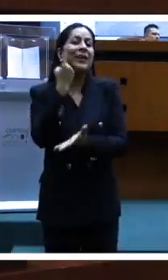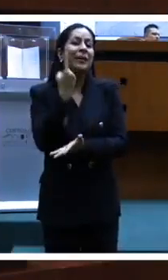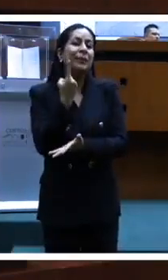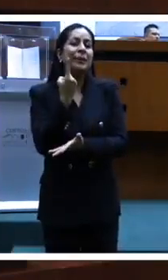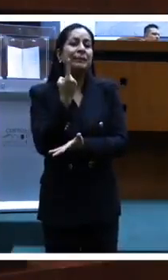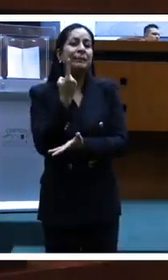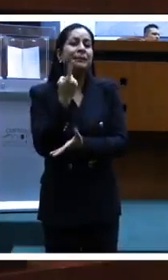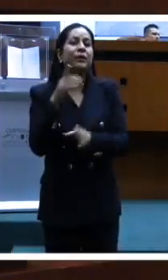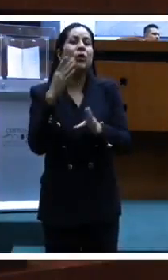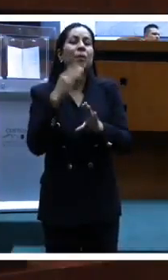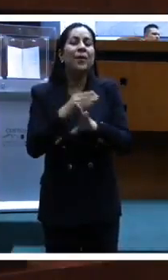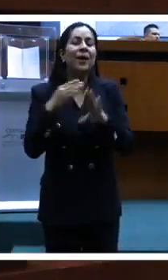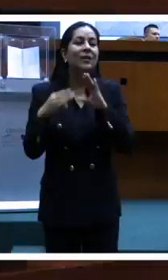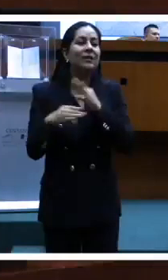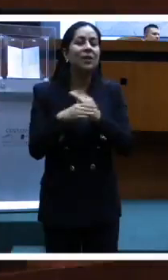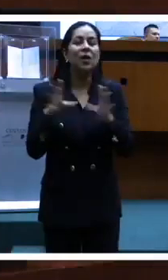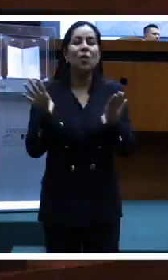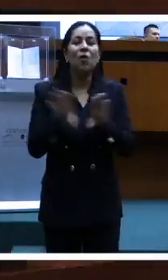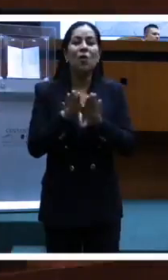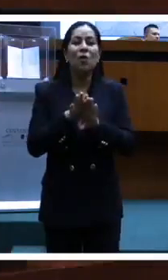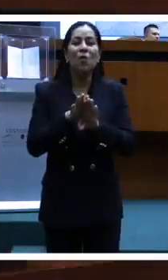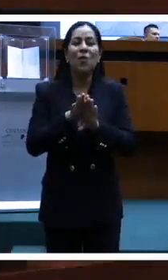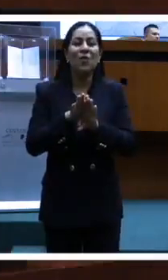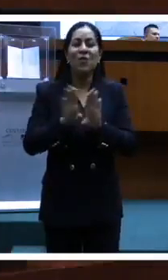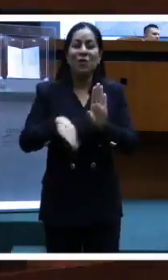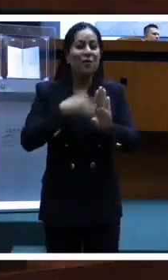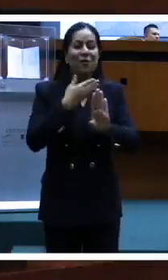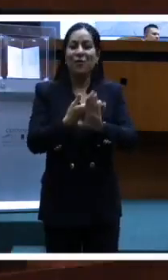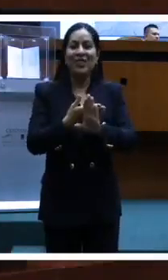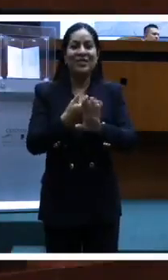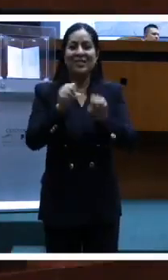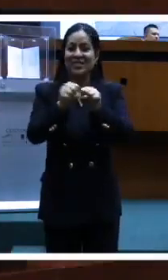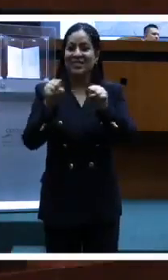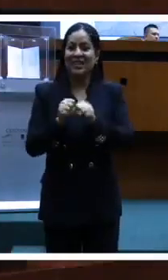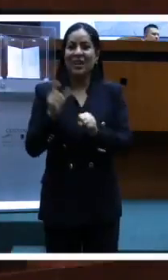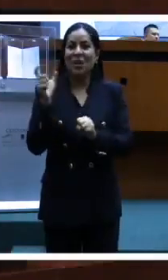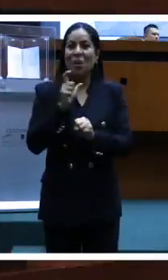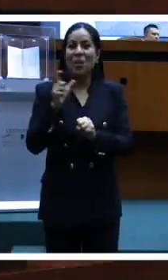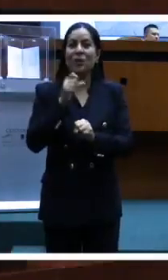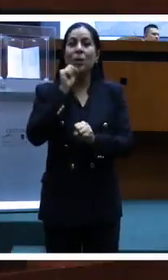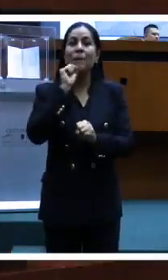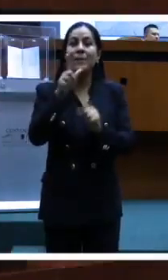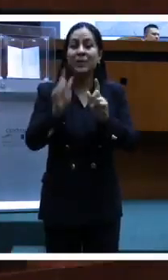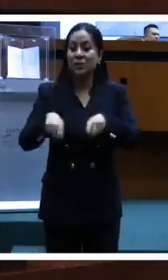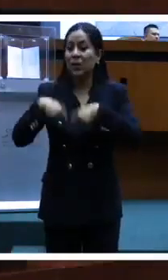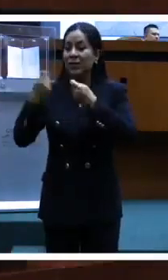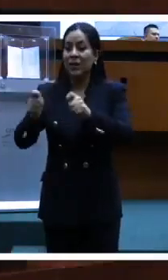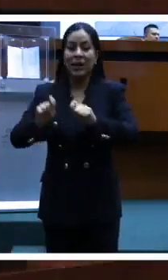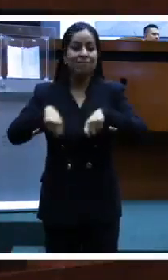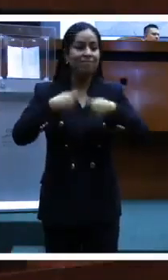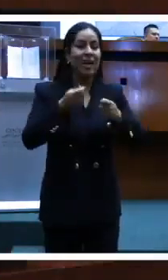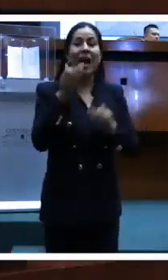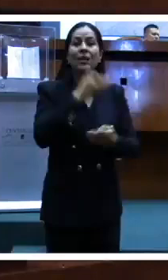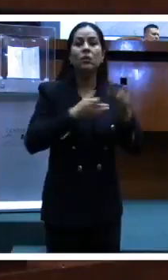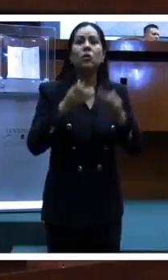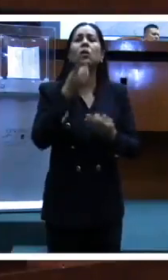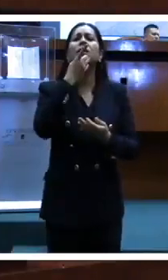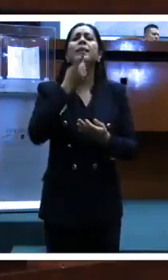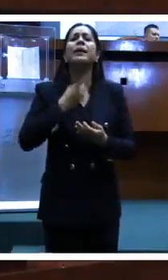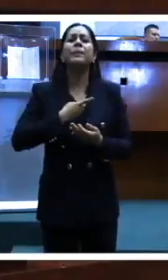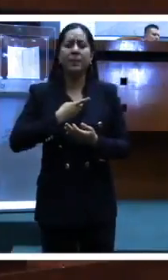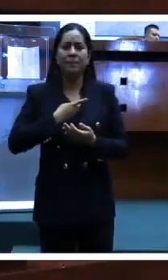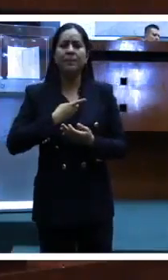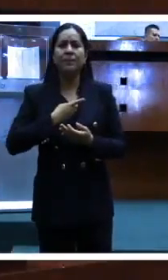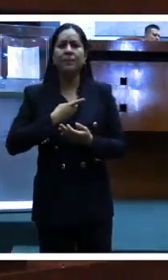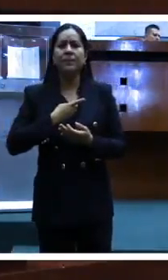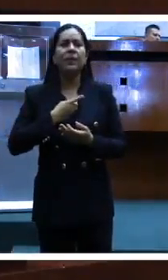esta clase de cosas que son violaciones sistemáticas cuando se les tiene que dar lo mismo que se les da a todos? O díganme, ¿acaso